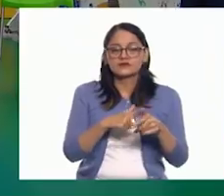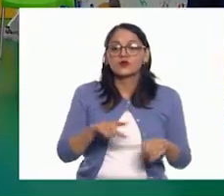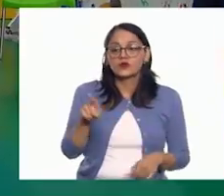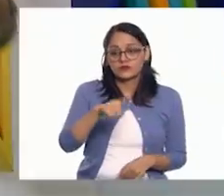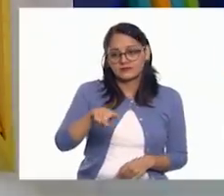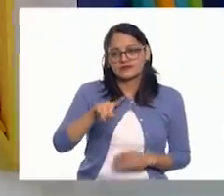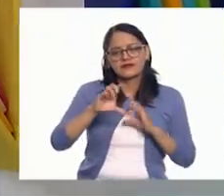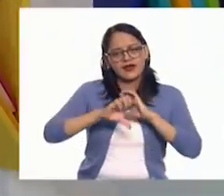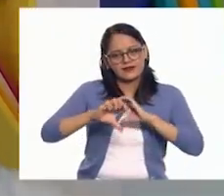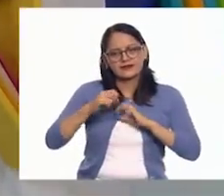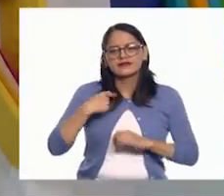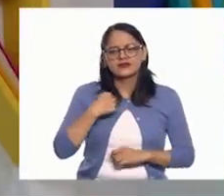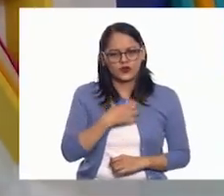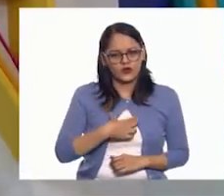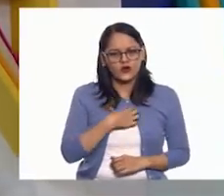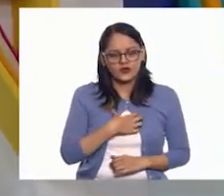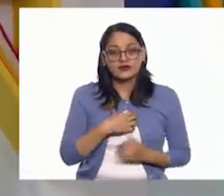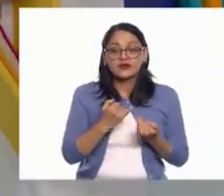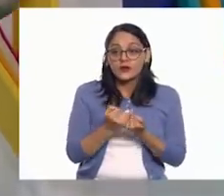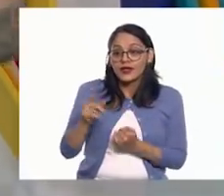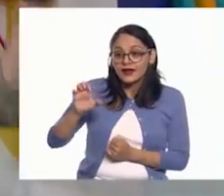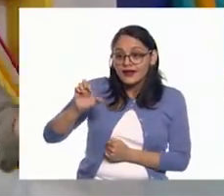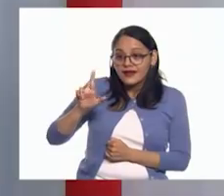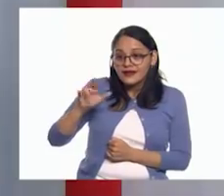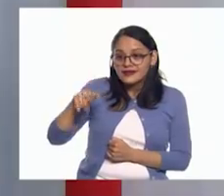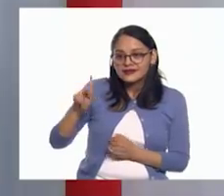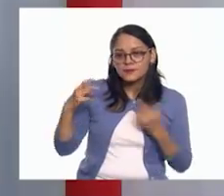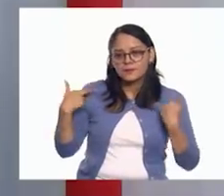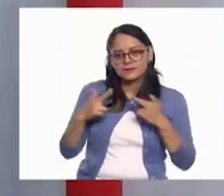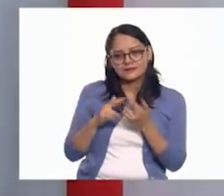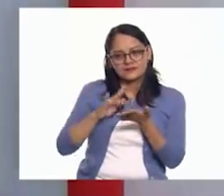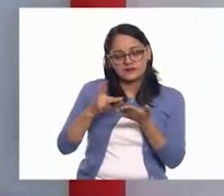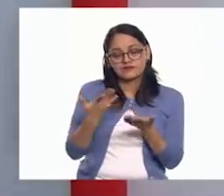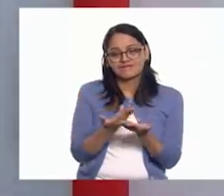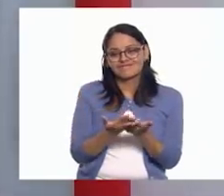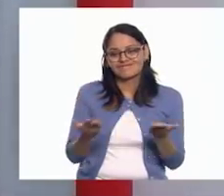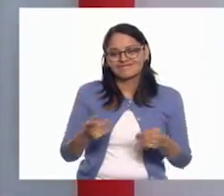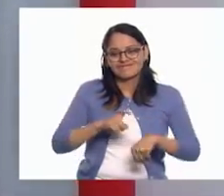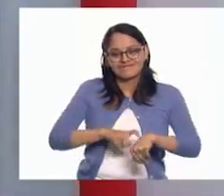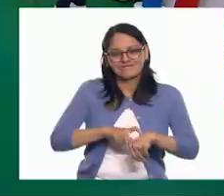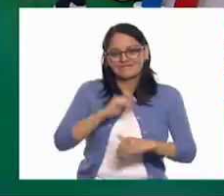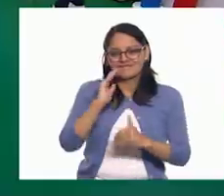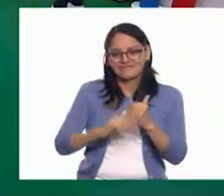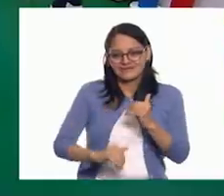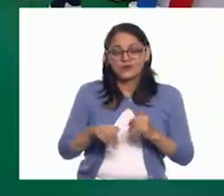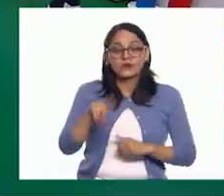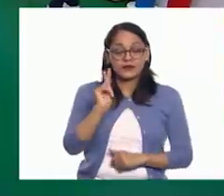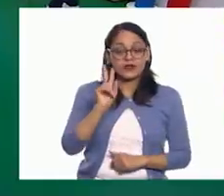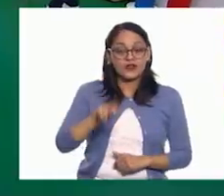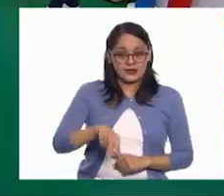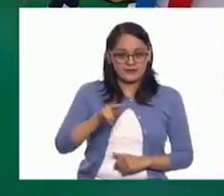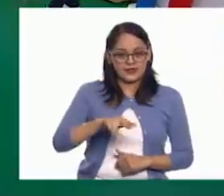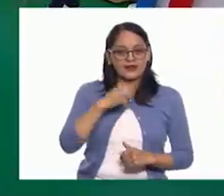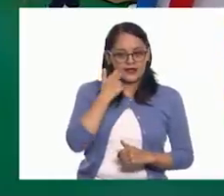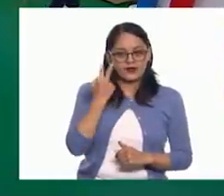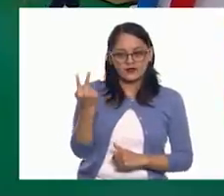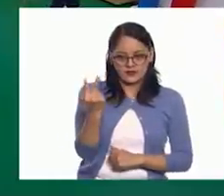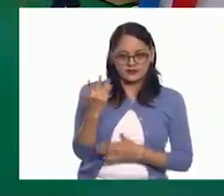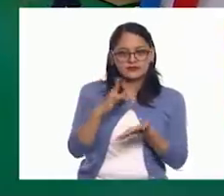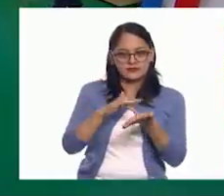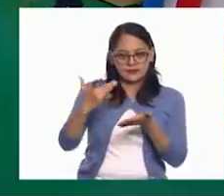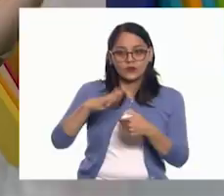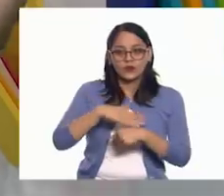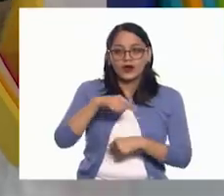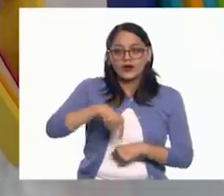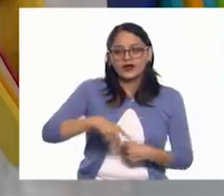Estoy muy contento. Maestro Eric, muchísimas gracias. Desgraciadamente se nos terminó el tiempo de esta clase tan divertida, pero quiero agradecerles a los dos por